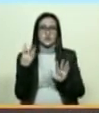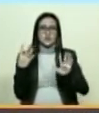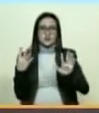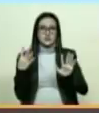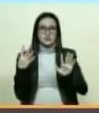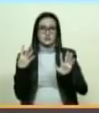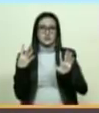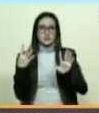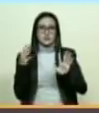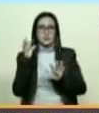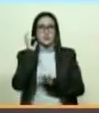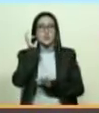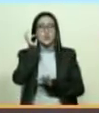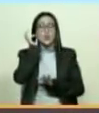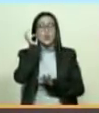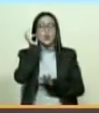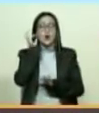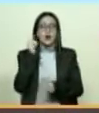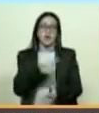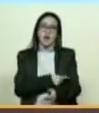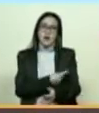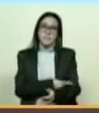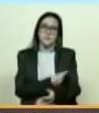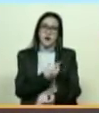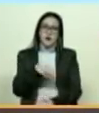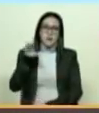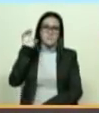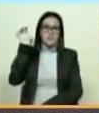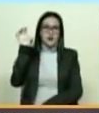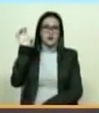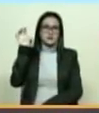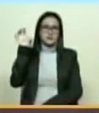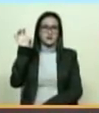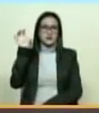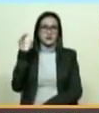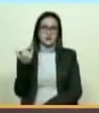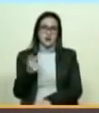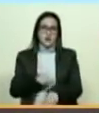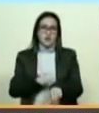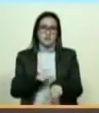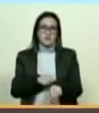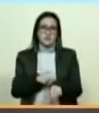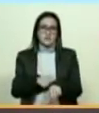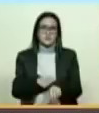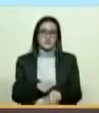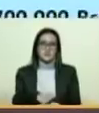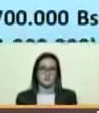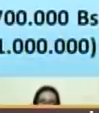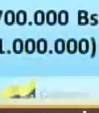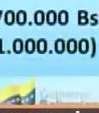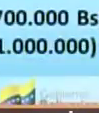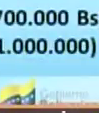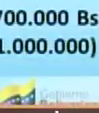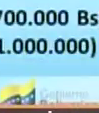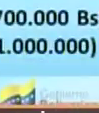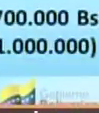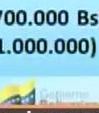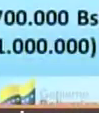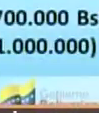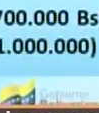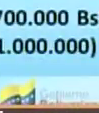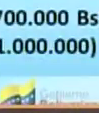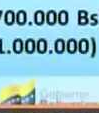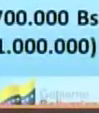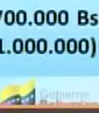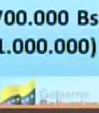79.839 mujeres, hermanas de la patria, que están en este momento en estado de en periodo